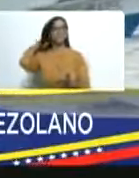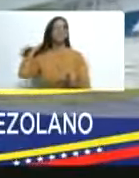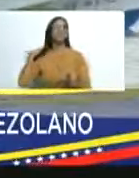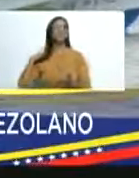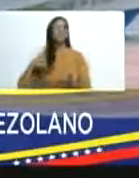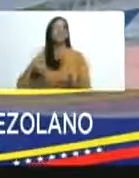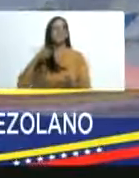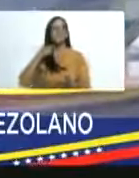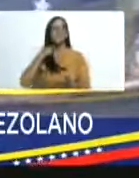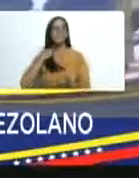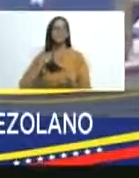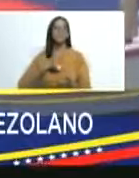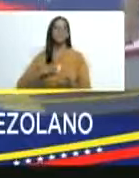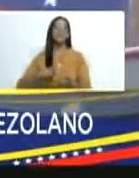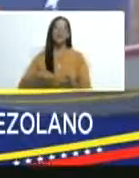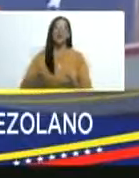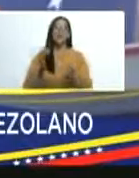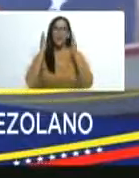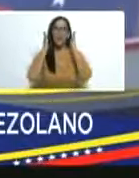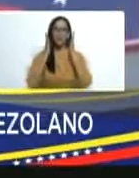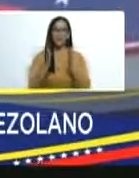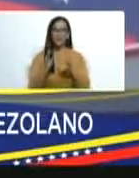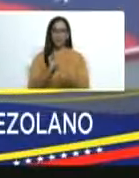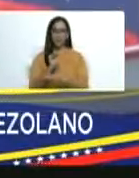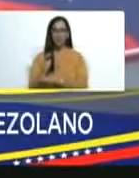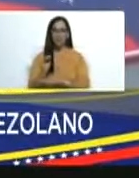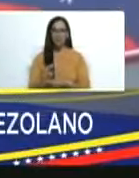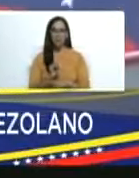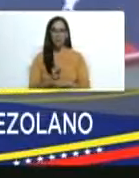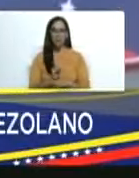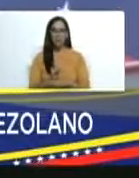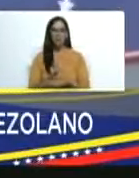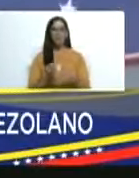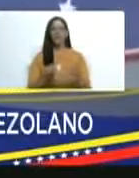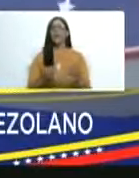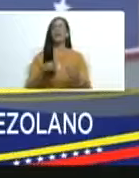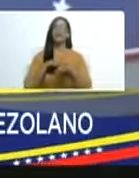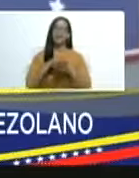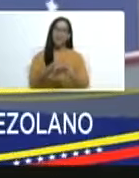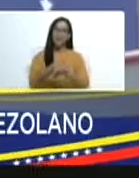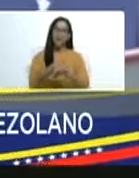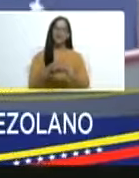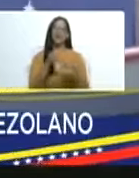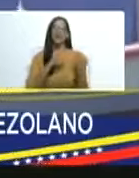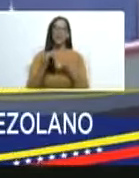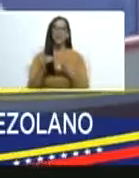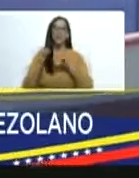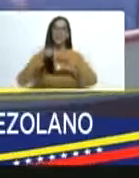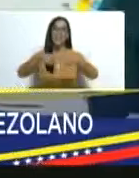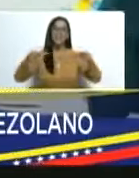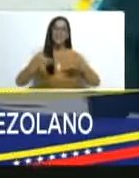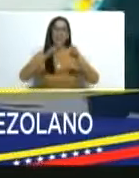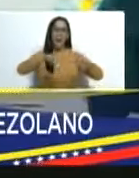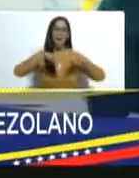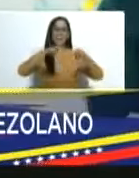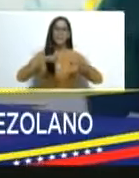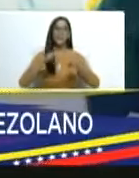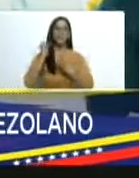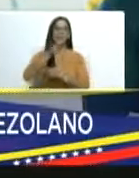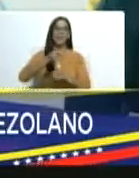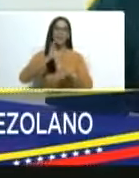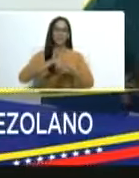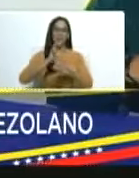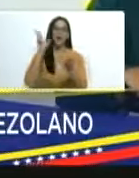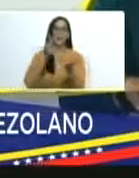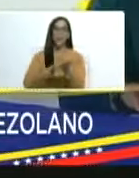cobertura y protección social integral a las comunidades del campo, la pesca y la ciudad. Ha aprobado el